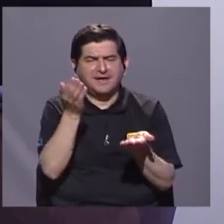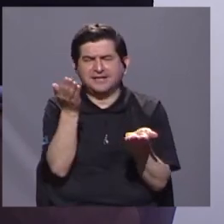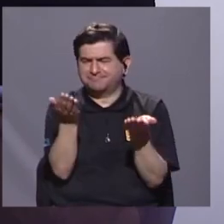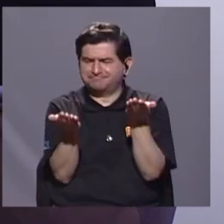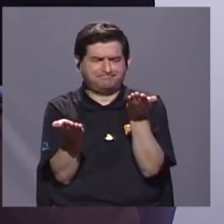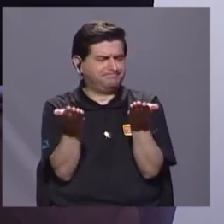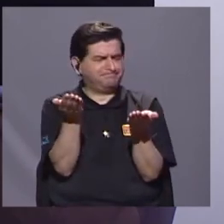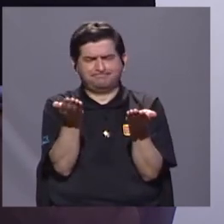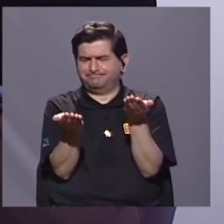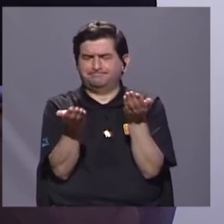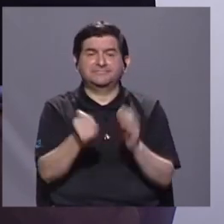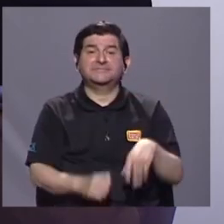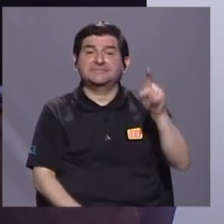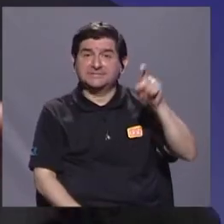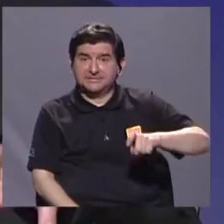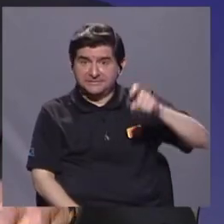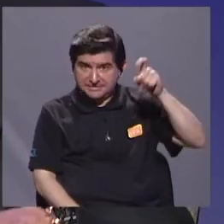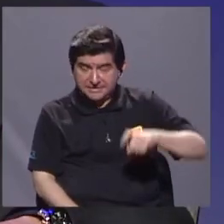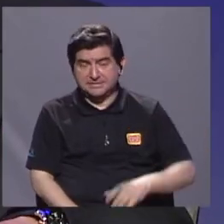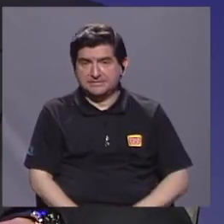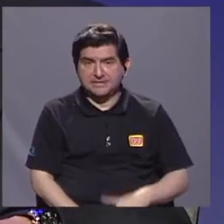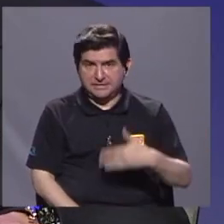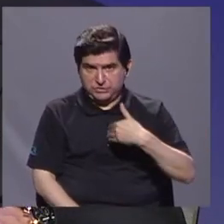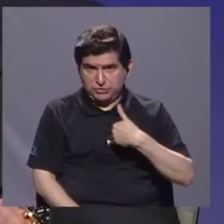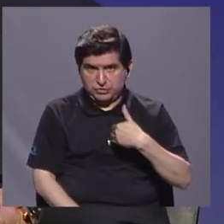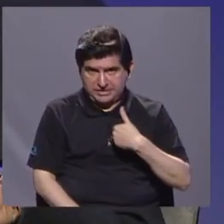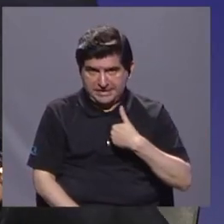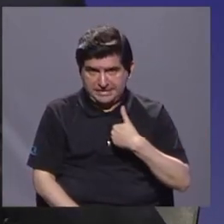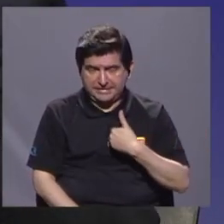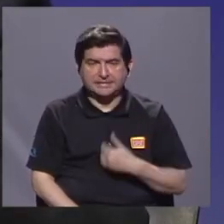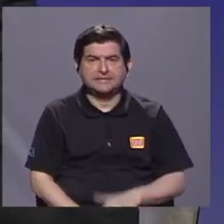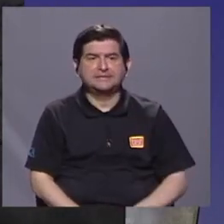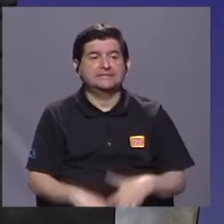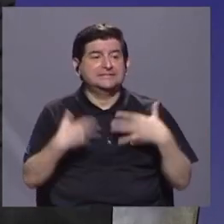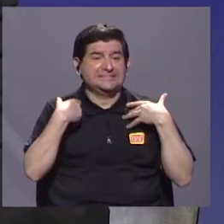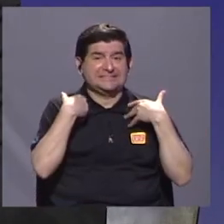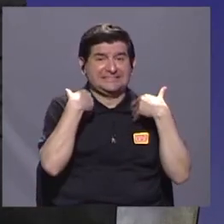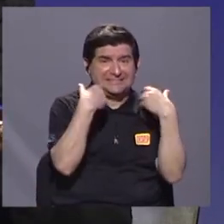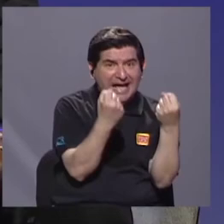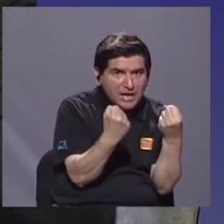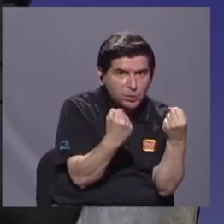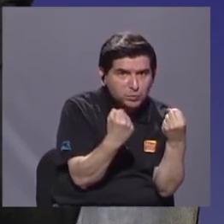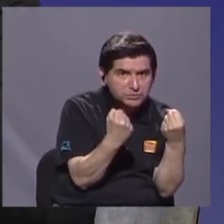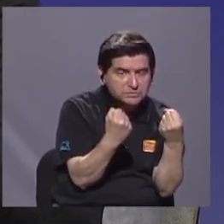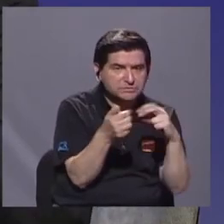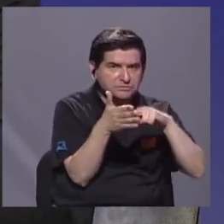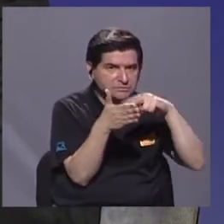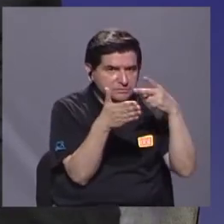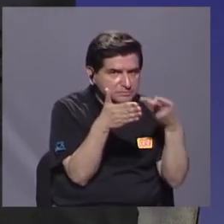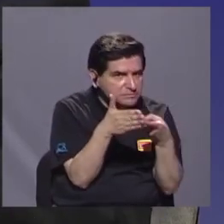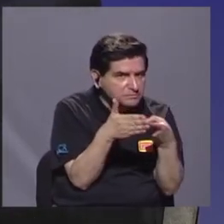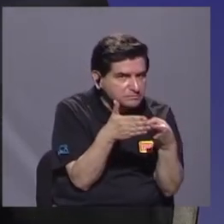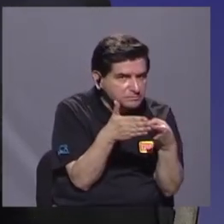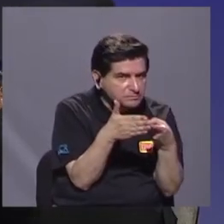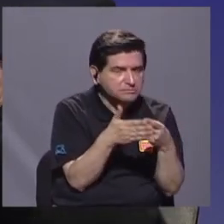balance casualmente que se requiere entre salud, términos de lo que representa